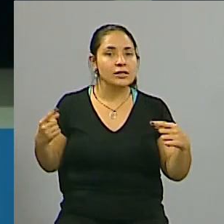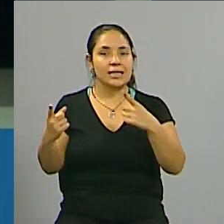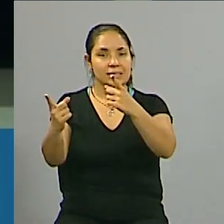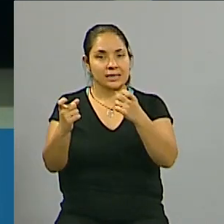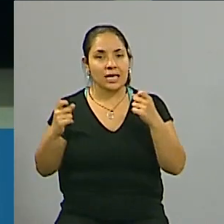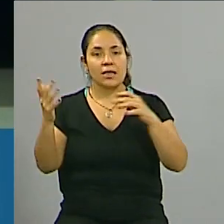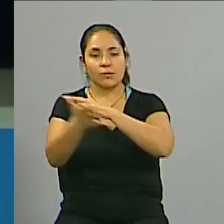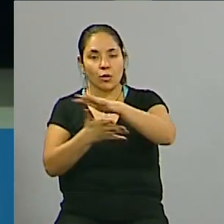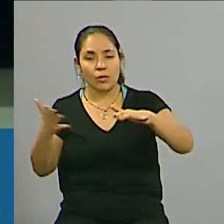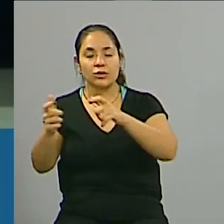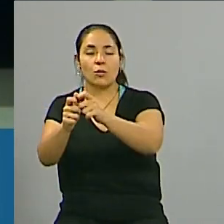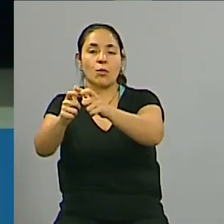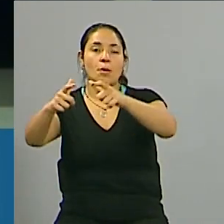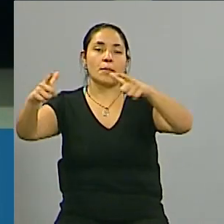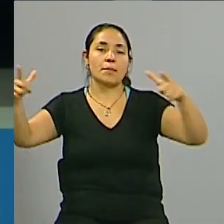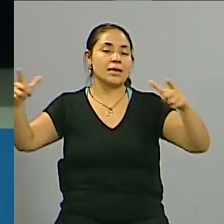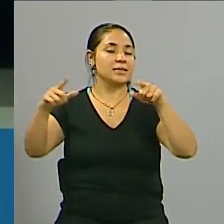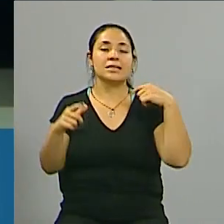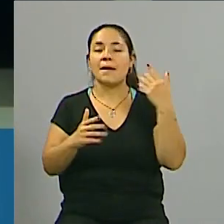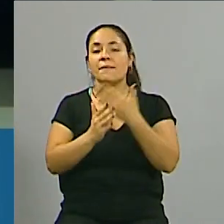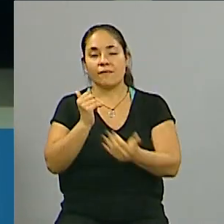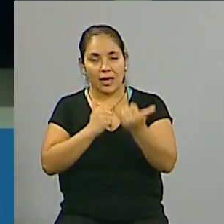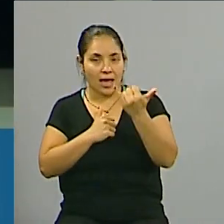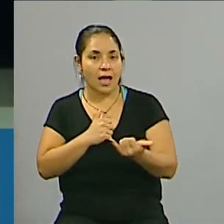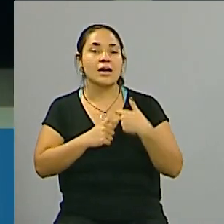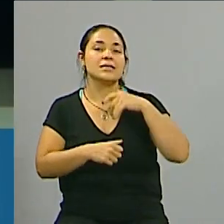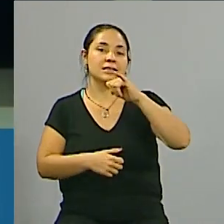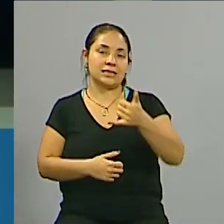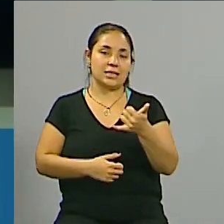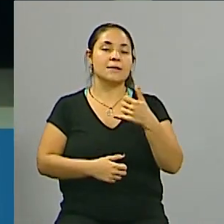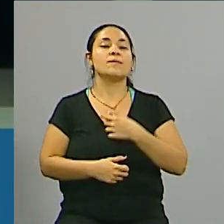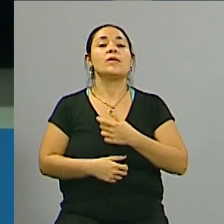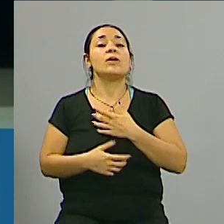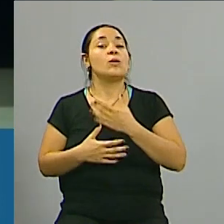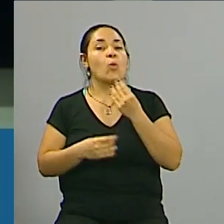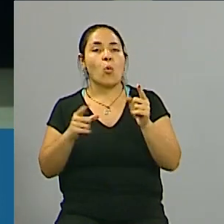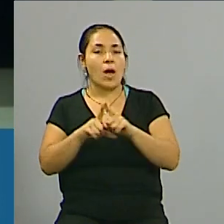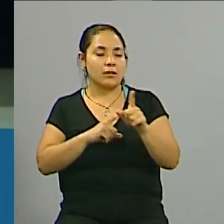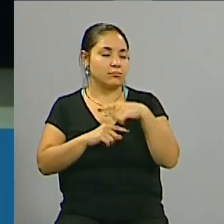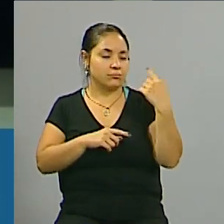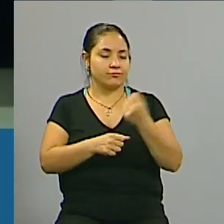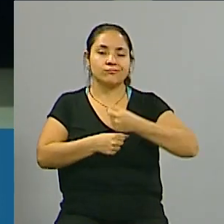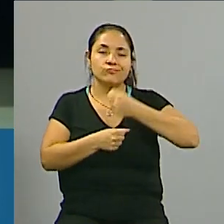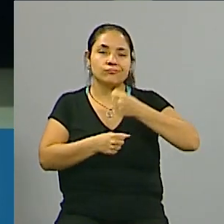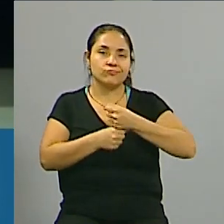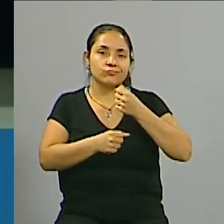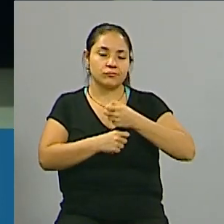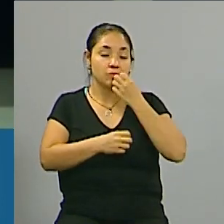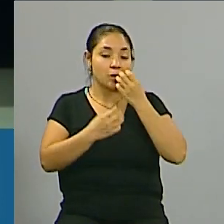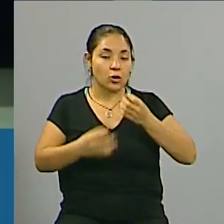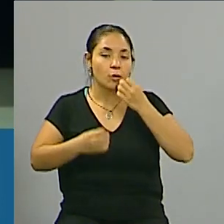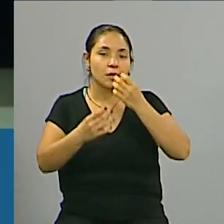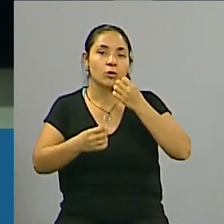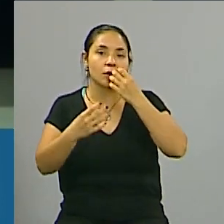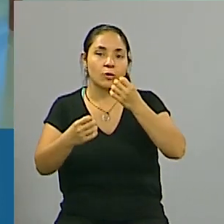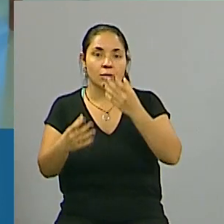aumentando, entonces falencias siempre van a haber, las reconocemos, pero se está trabajando en pos de poder mejorarlas día a día.